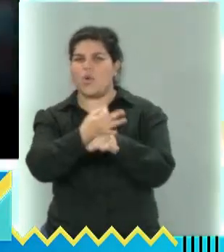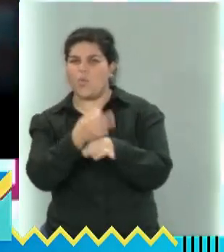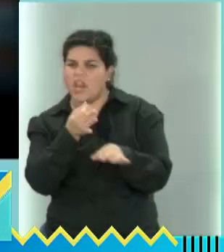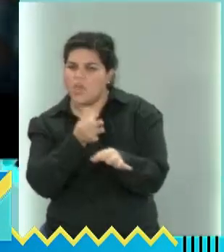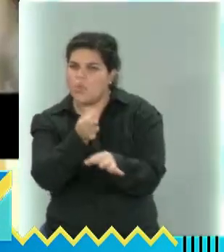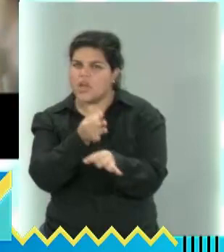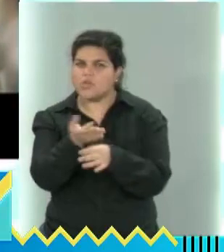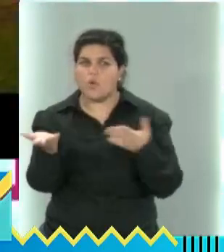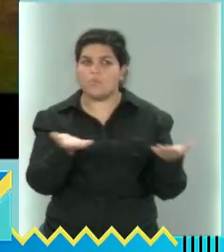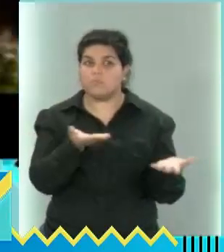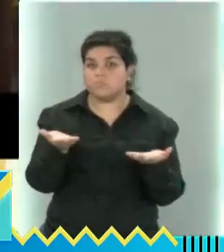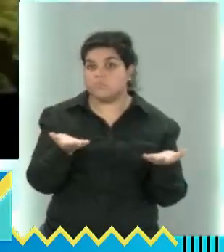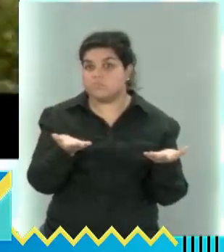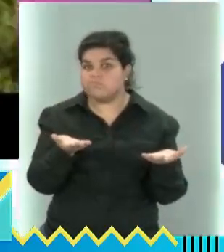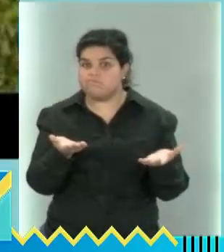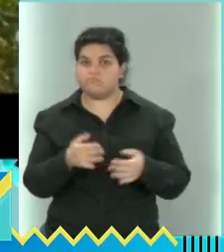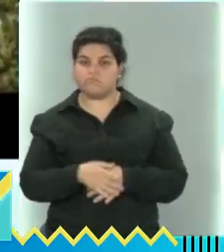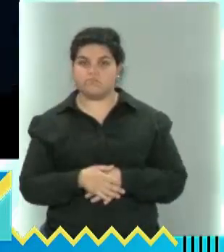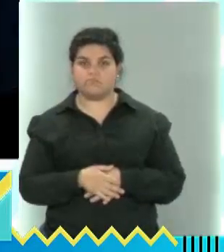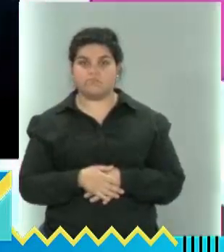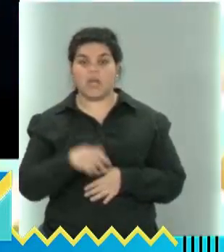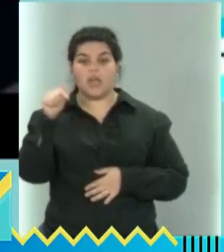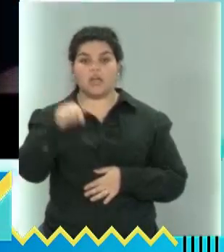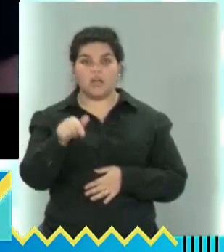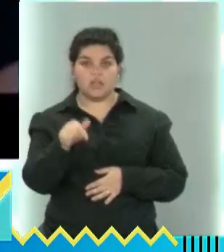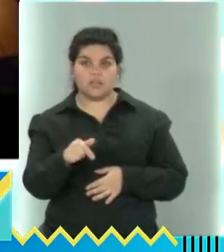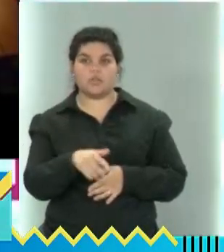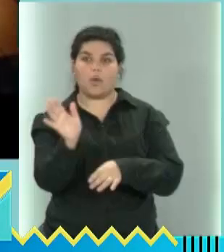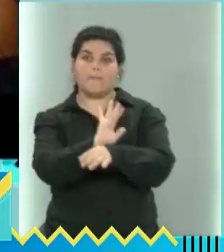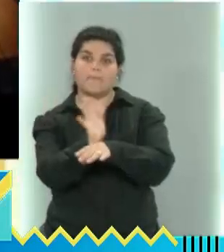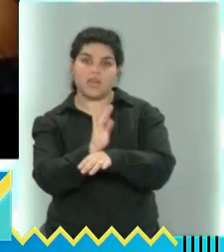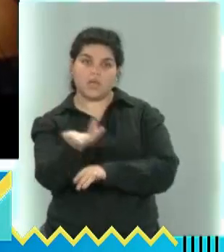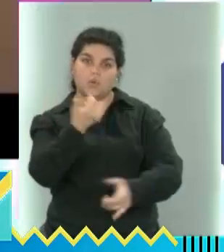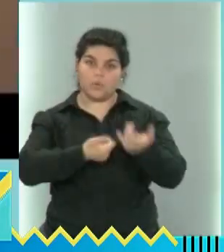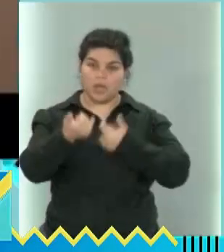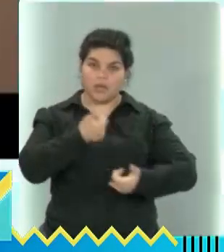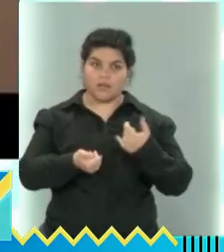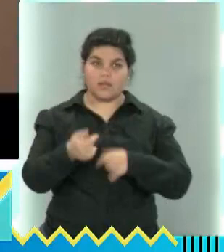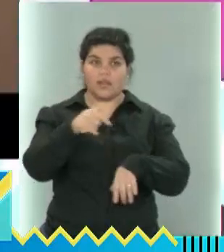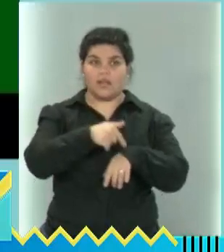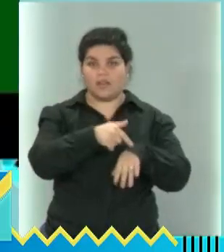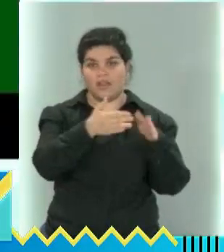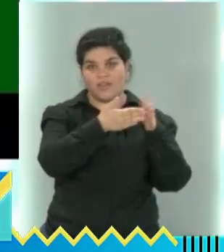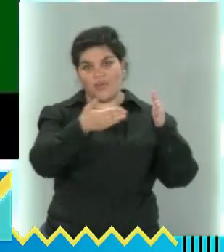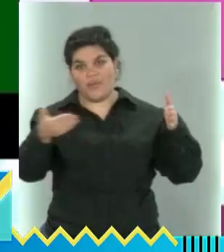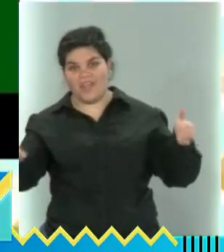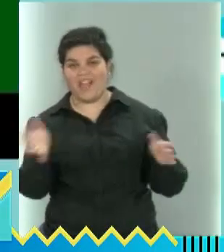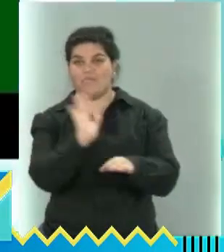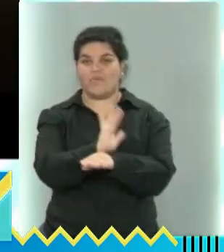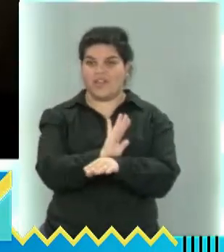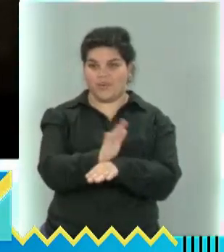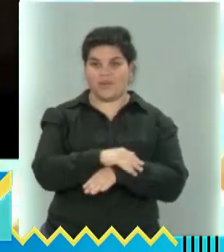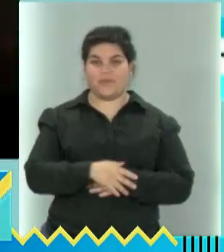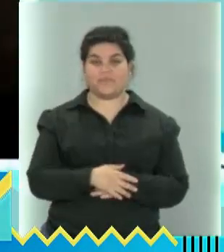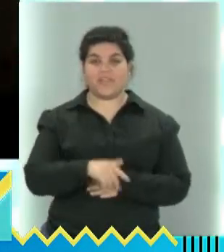escuela. Bueno, esto es lo que nos va a plantear la película a lo largo de la película. Capitán